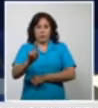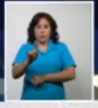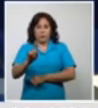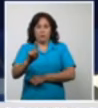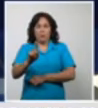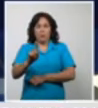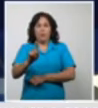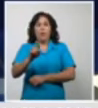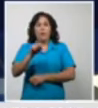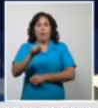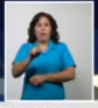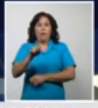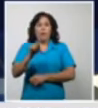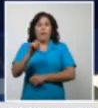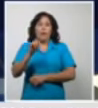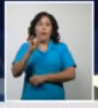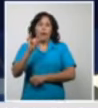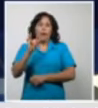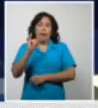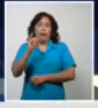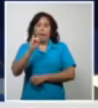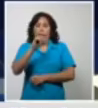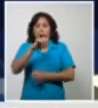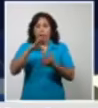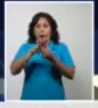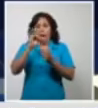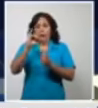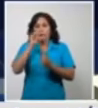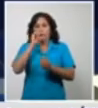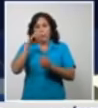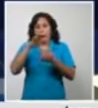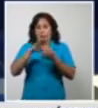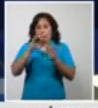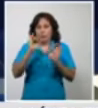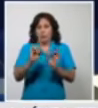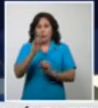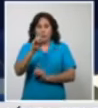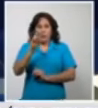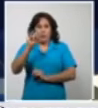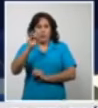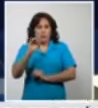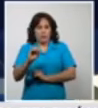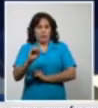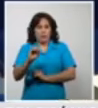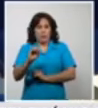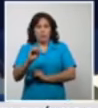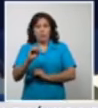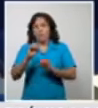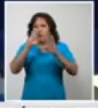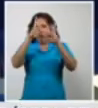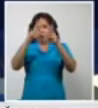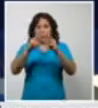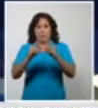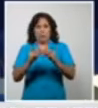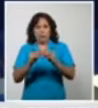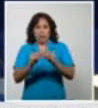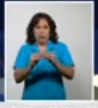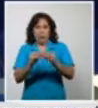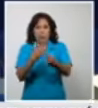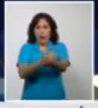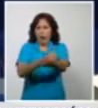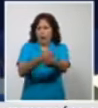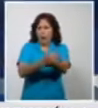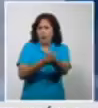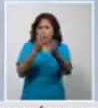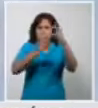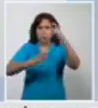Centro de Ingeniería Genética y Biotecnología, 260. Y como resultado del